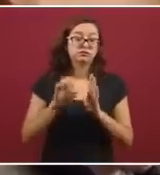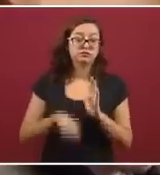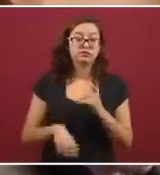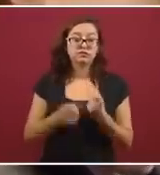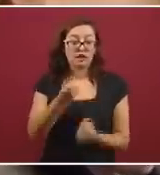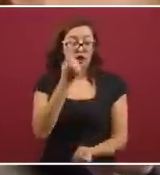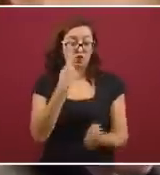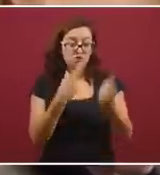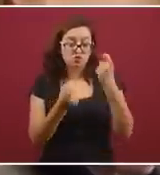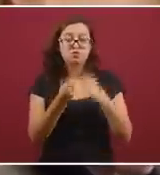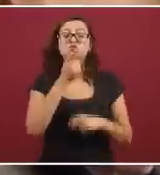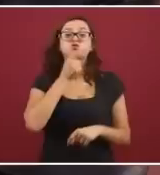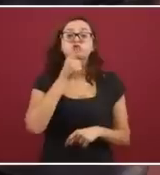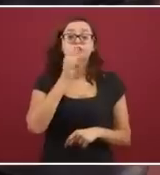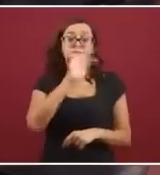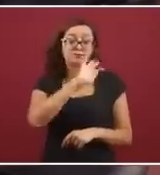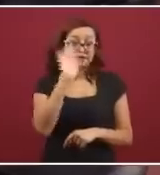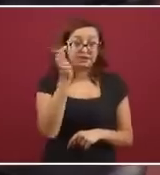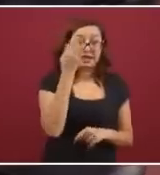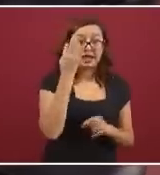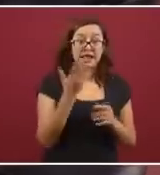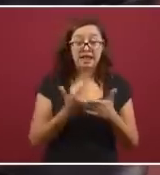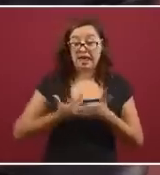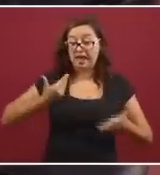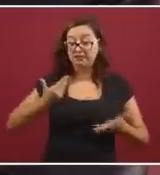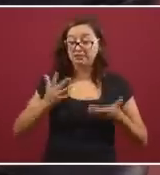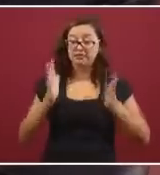incorporados a la